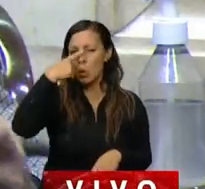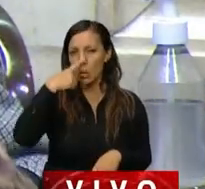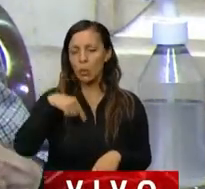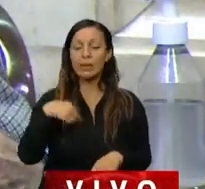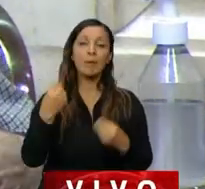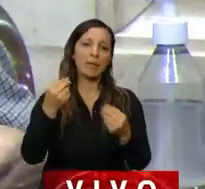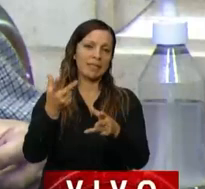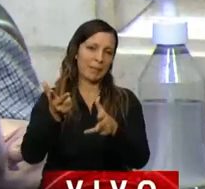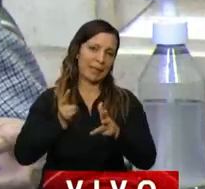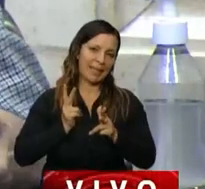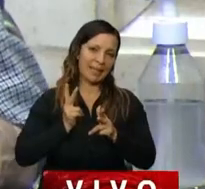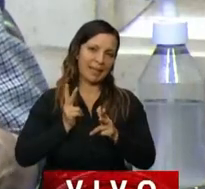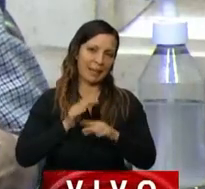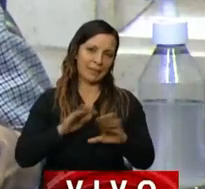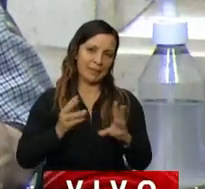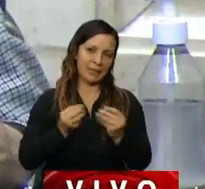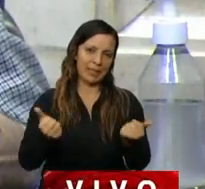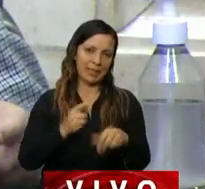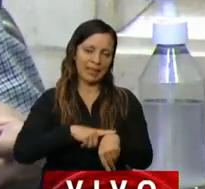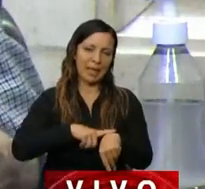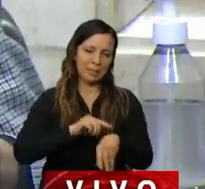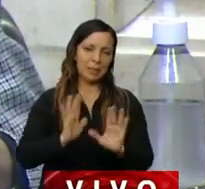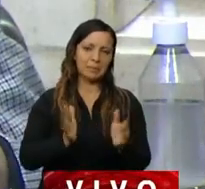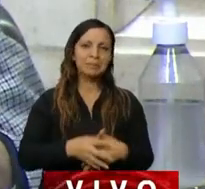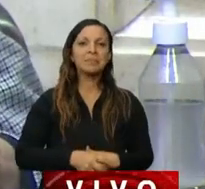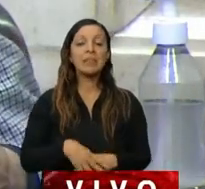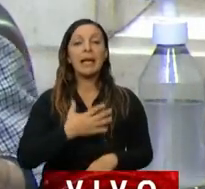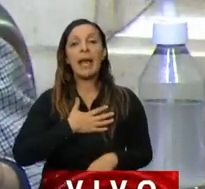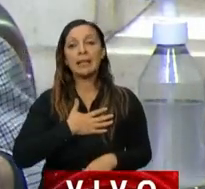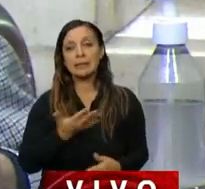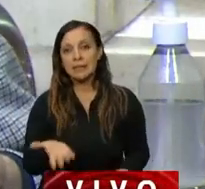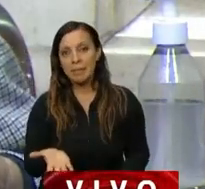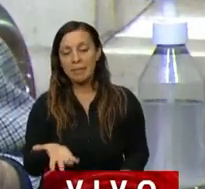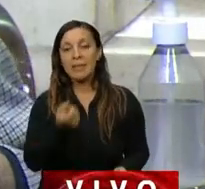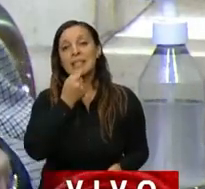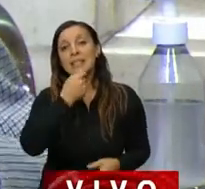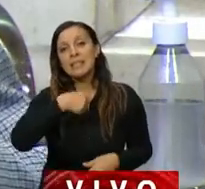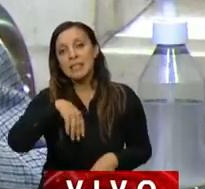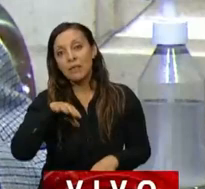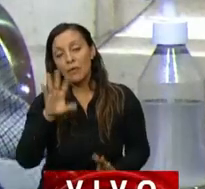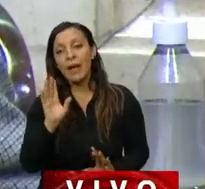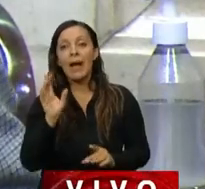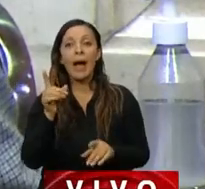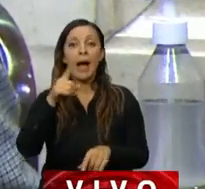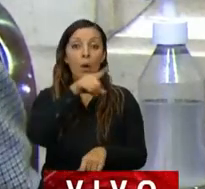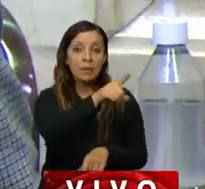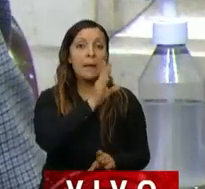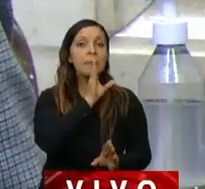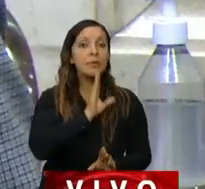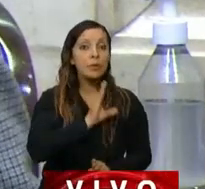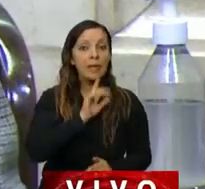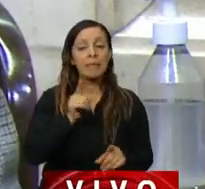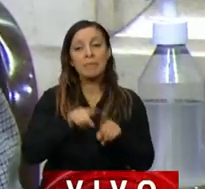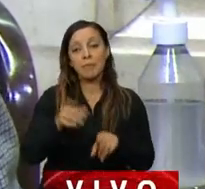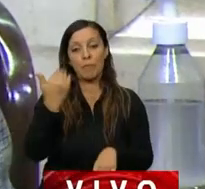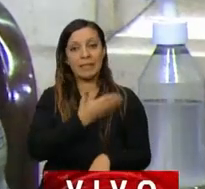usted ya me hizo la señal. Lamentablemente, si hubiera tenido la tolerancia del presidente anterior, a